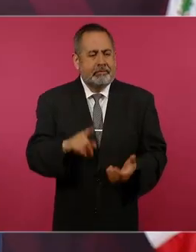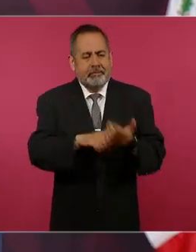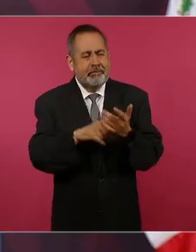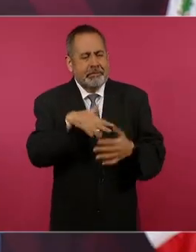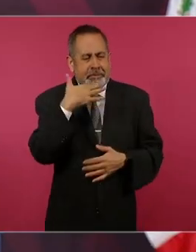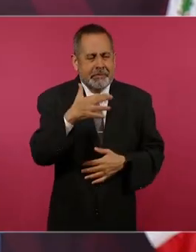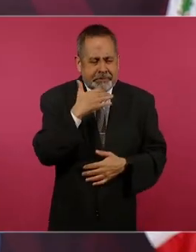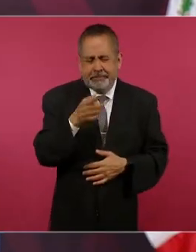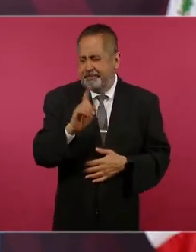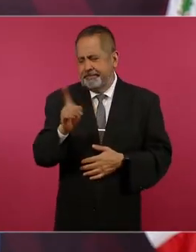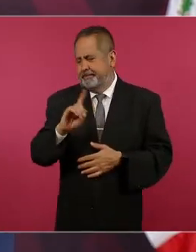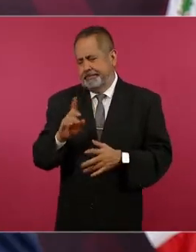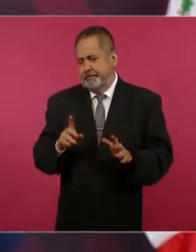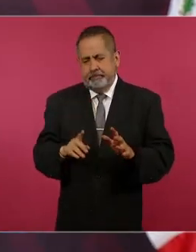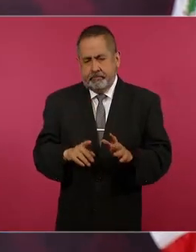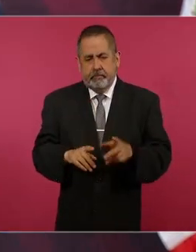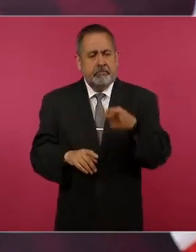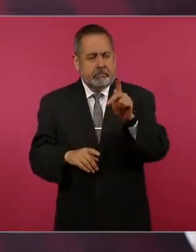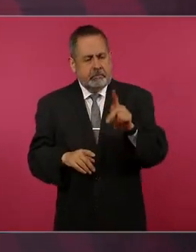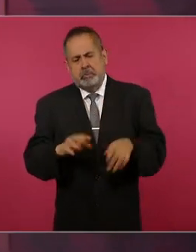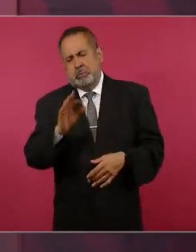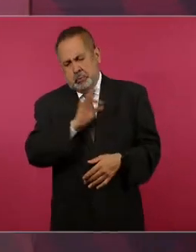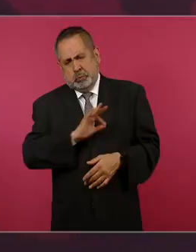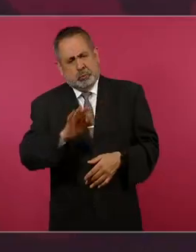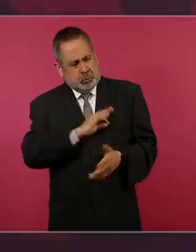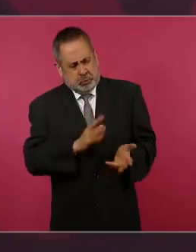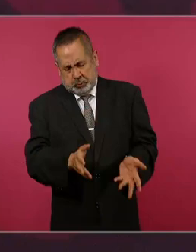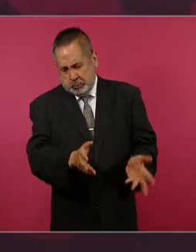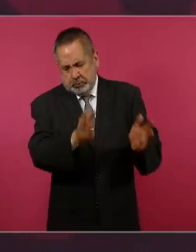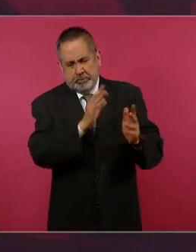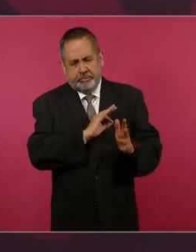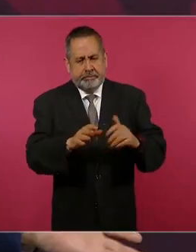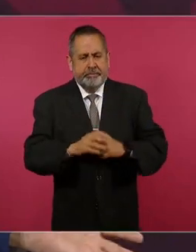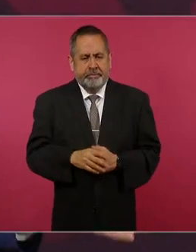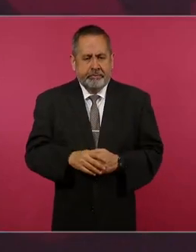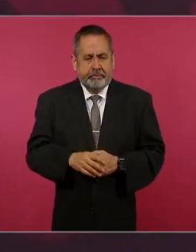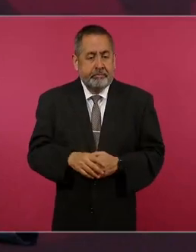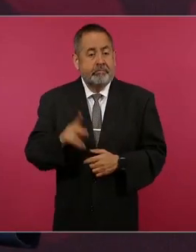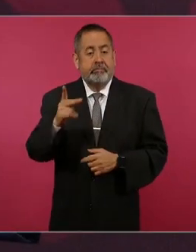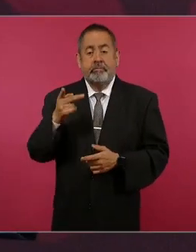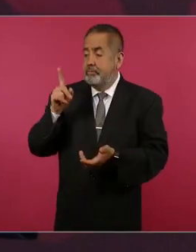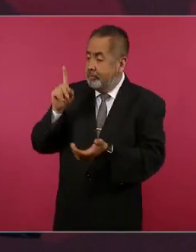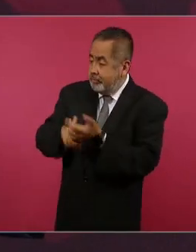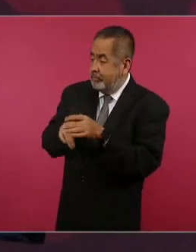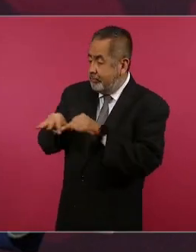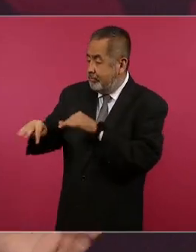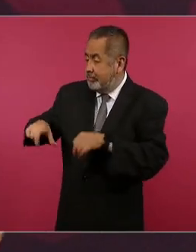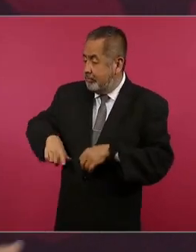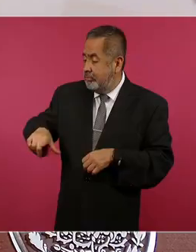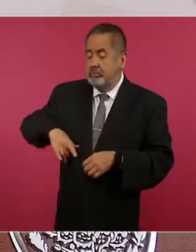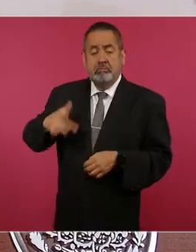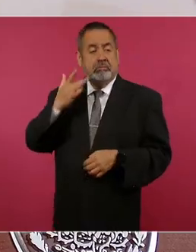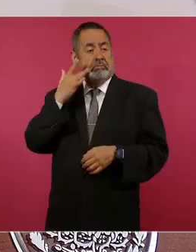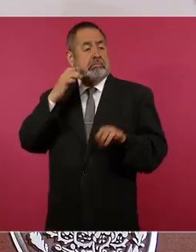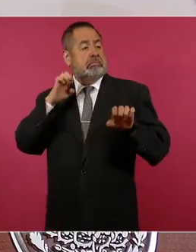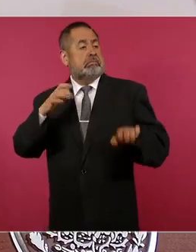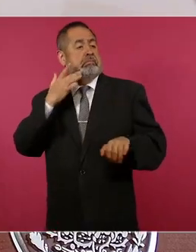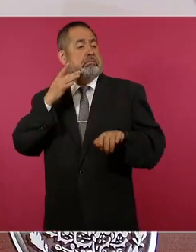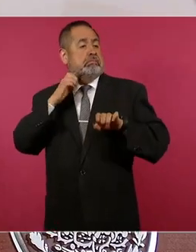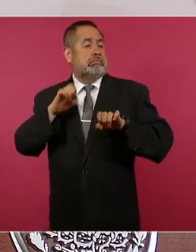corrupción, pero sí puede con un servidor público. ¿Cómo?